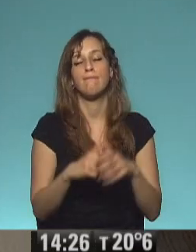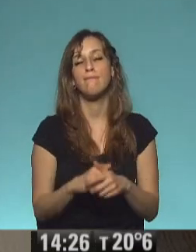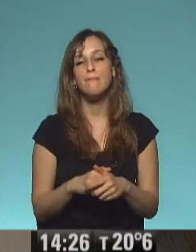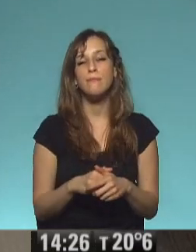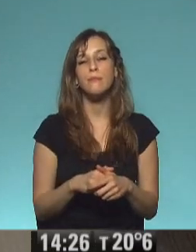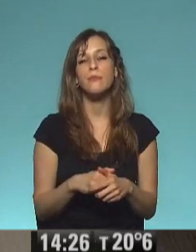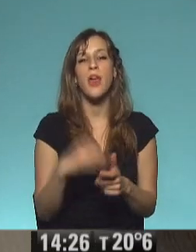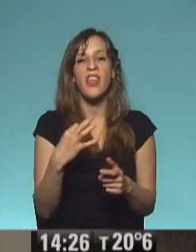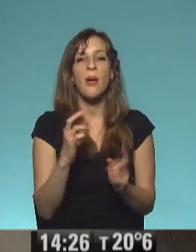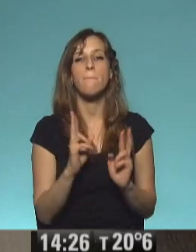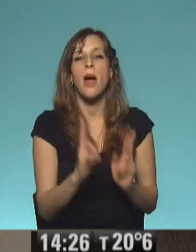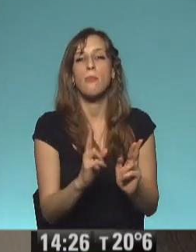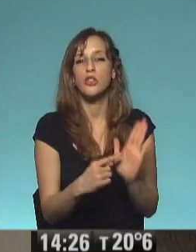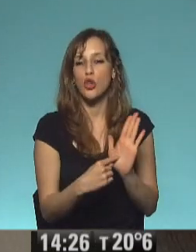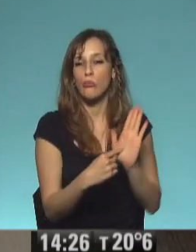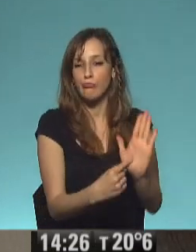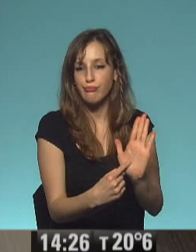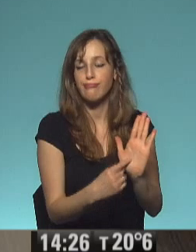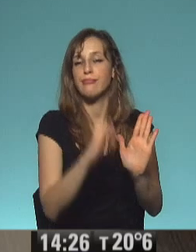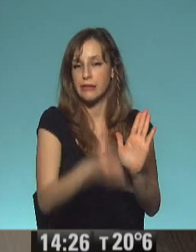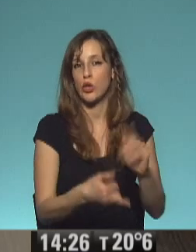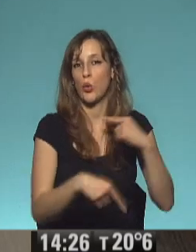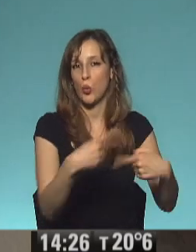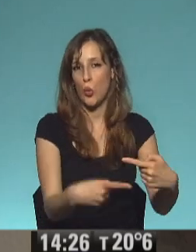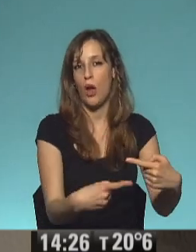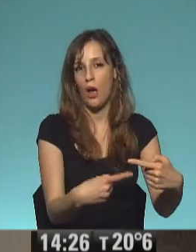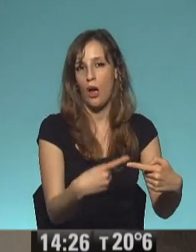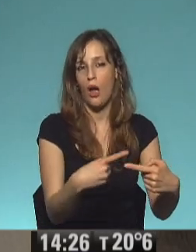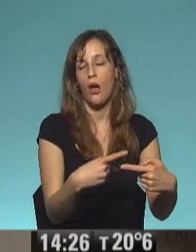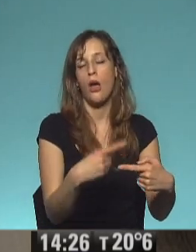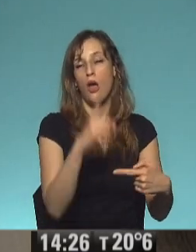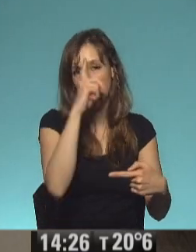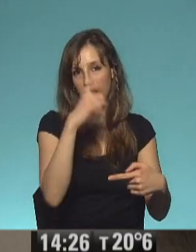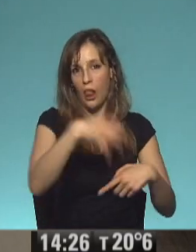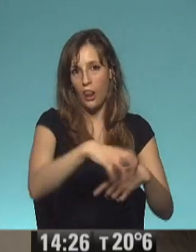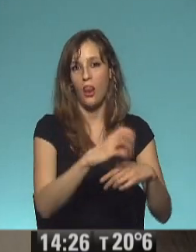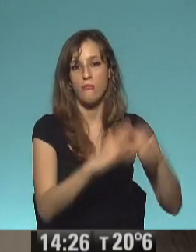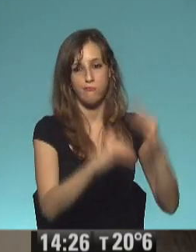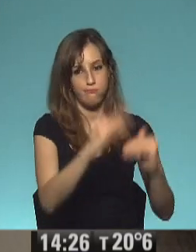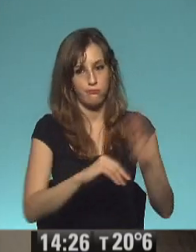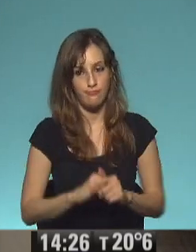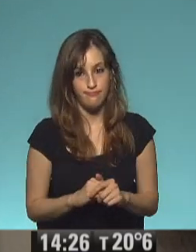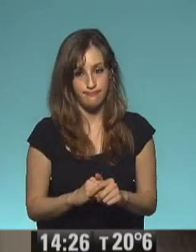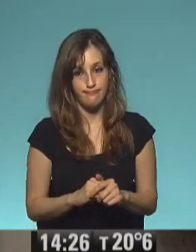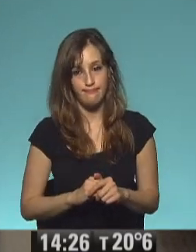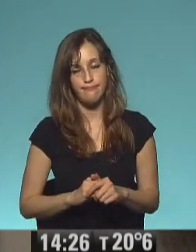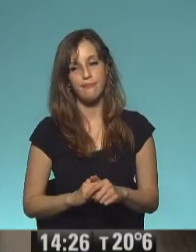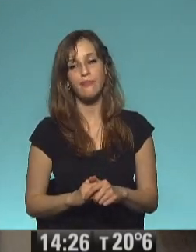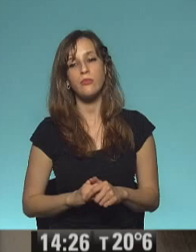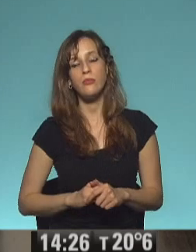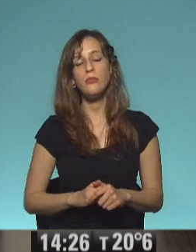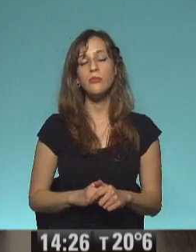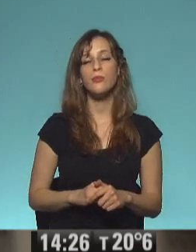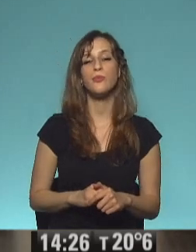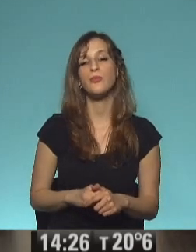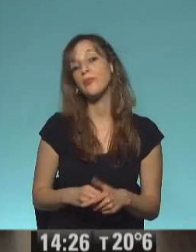una autorización, una certificación, pero ya me lo demandó el gobernador, ya le pido que no se lo recuerde, porque me lo va a volver a demandar el gobernador. Todos los formoseños